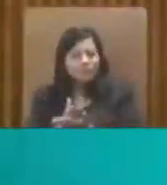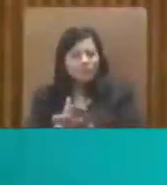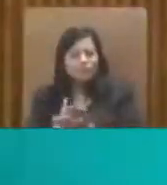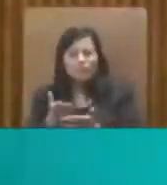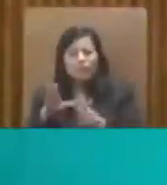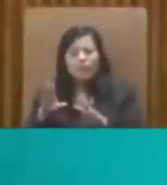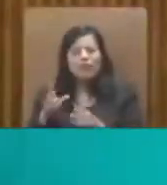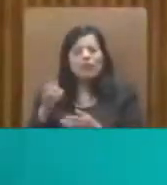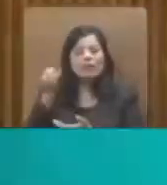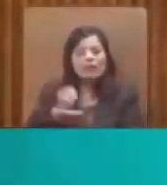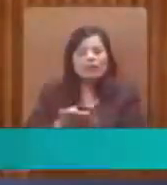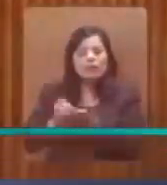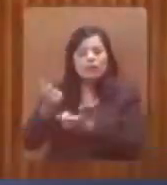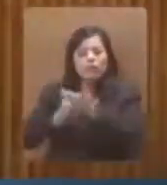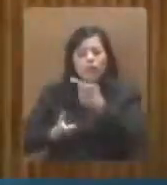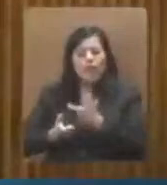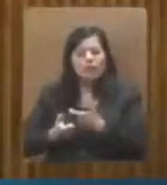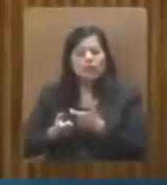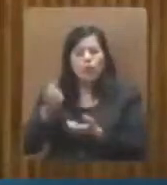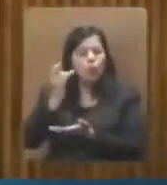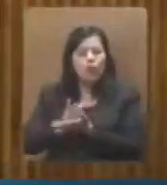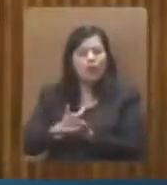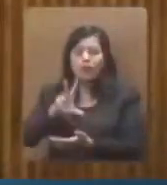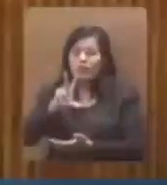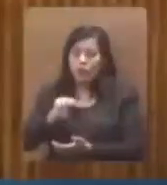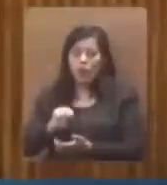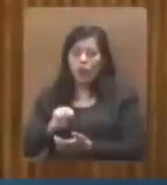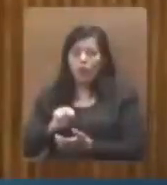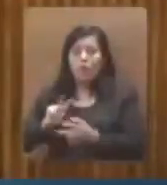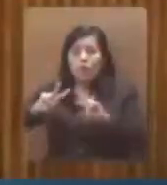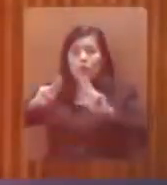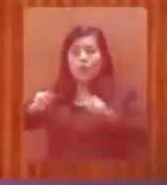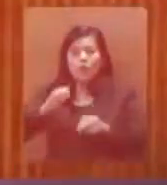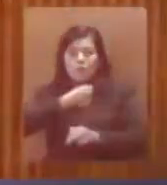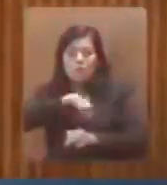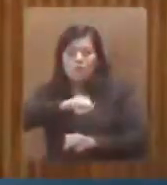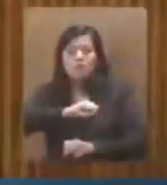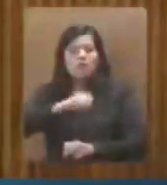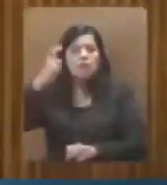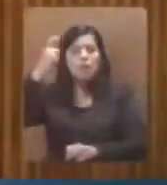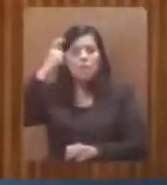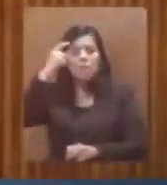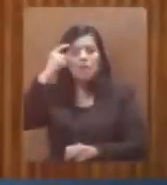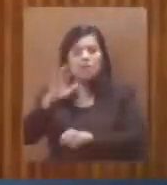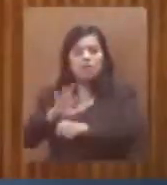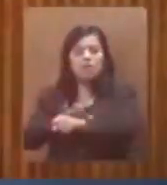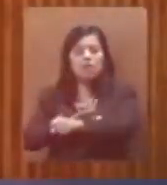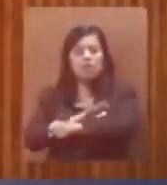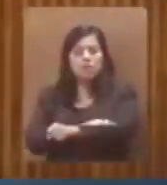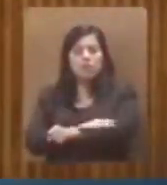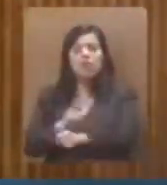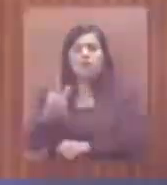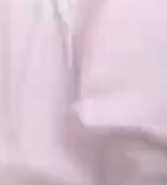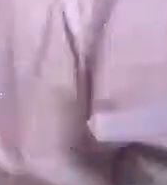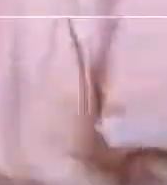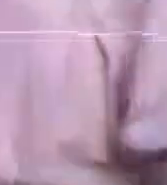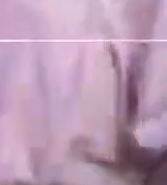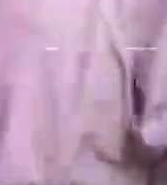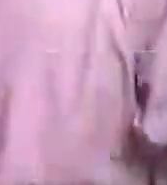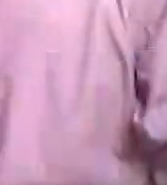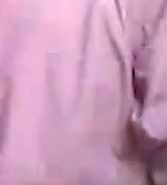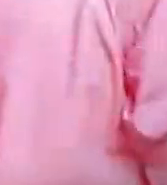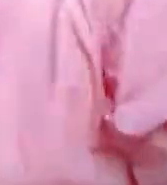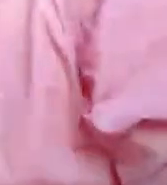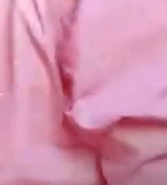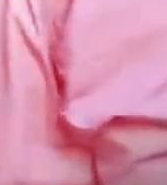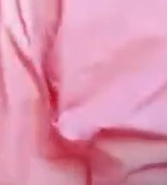medida recaudatoria, sino también una medida de salud mental, emocional de la población.